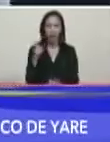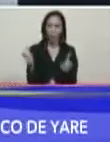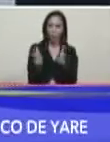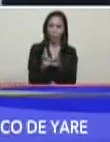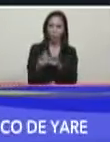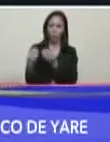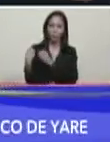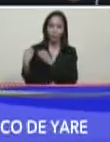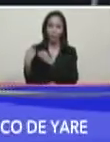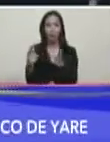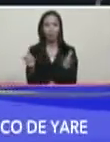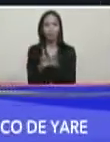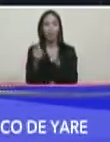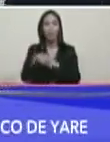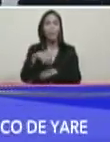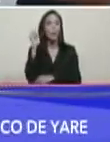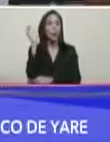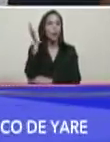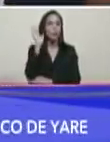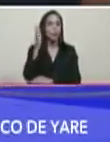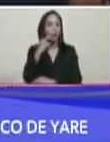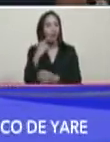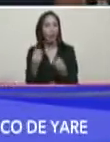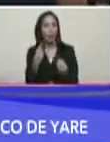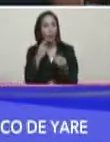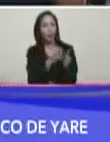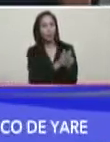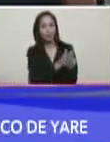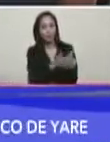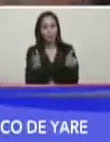o a una asamblea para evaluar